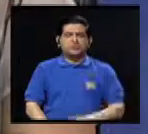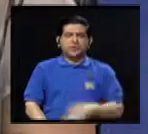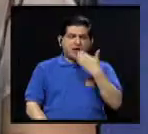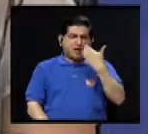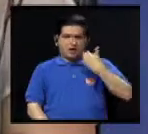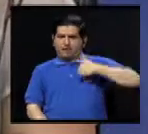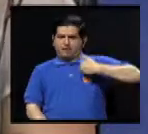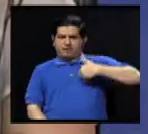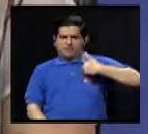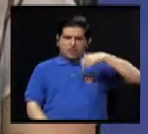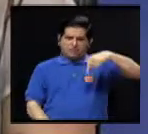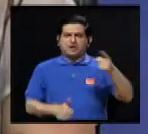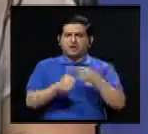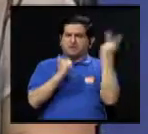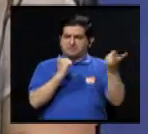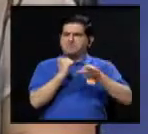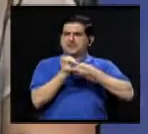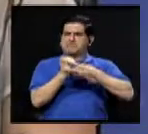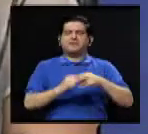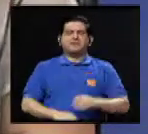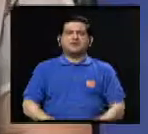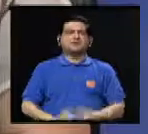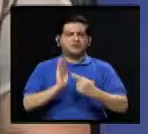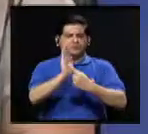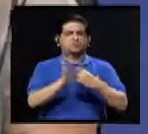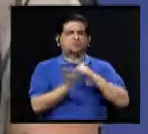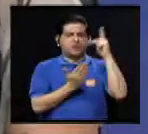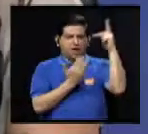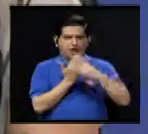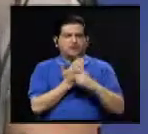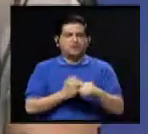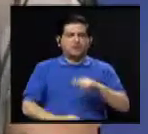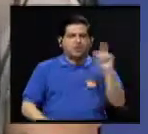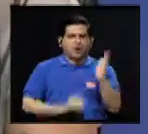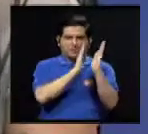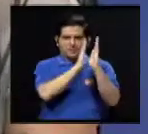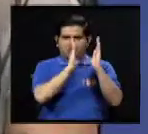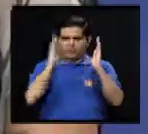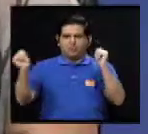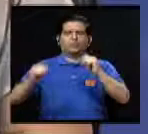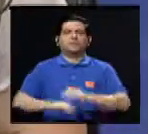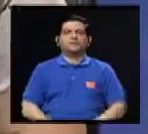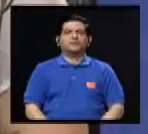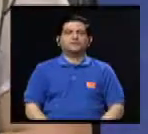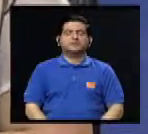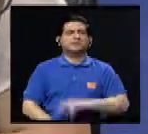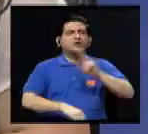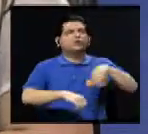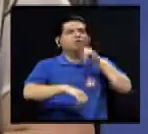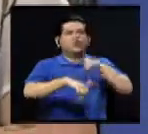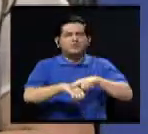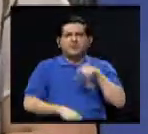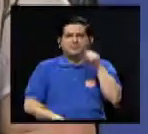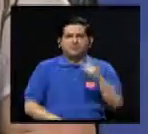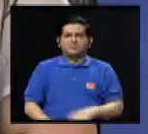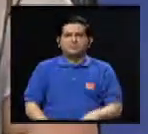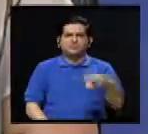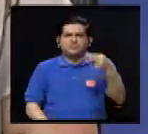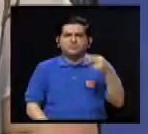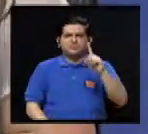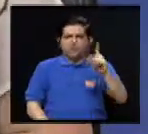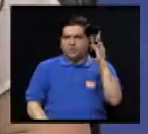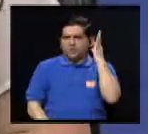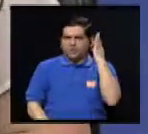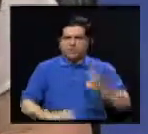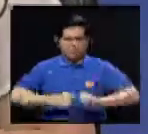Ana Lucía, de estrenar aquí en el programa, siempre en Lunes de Cinemateca. Y por lo general nos trae la historia de una mujer